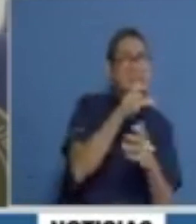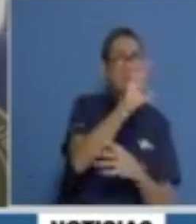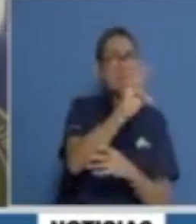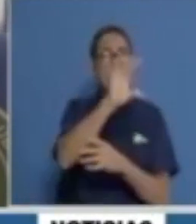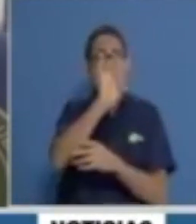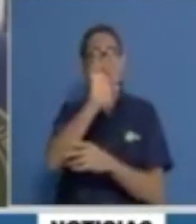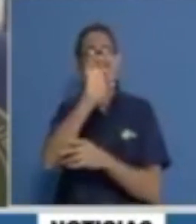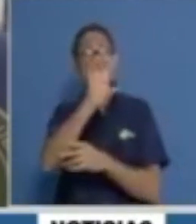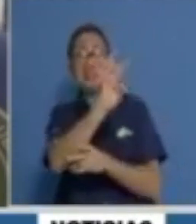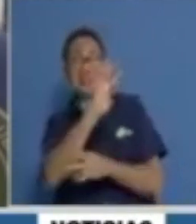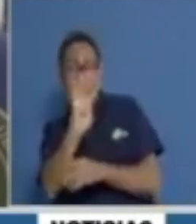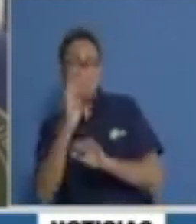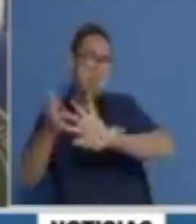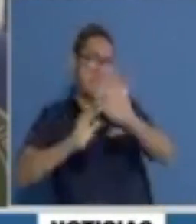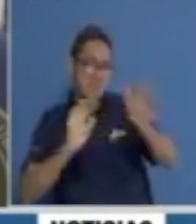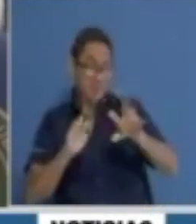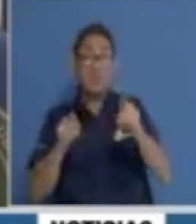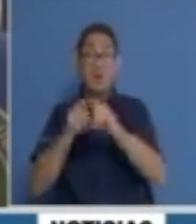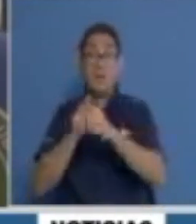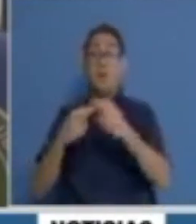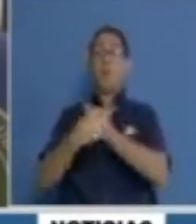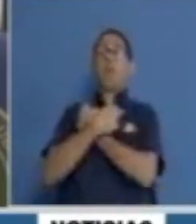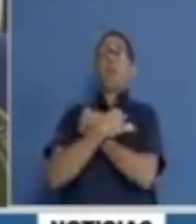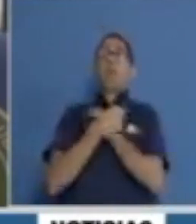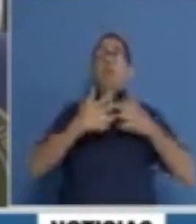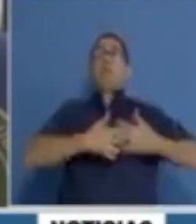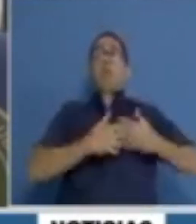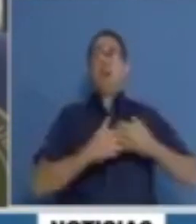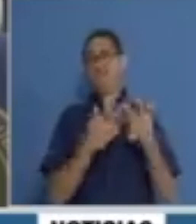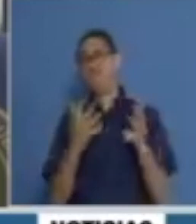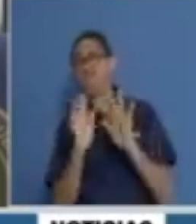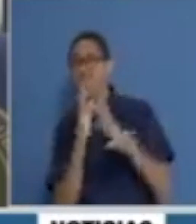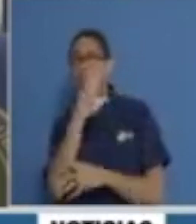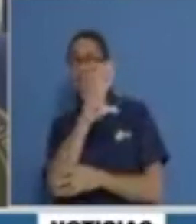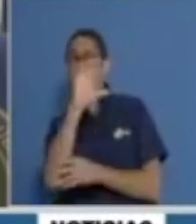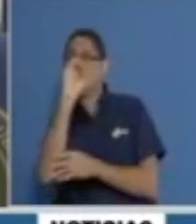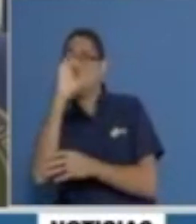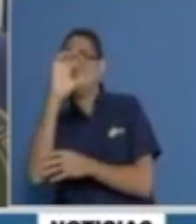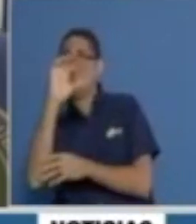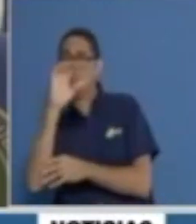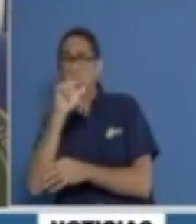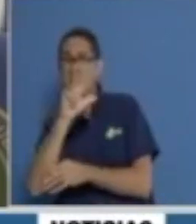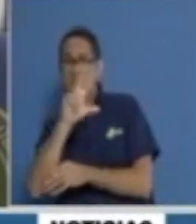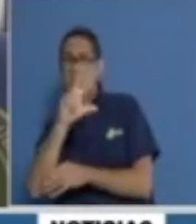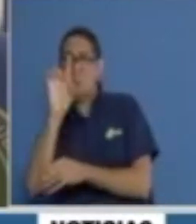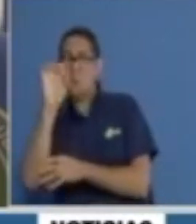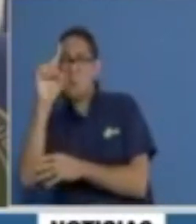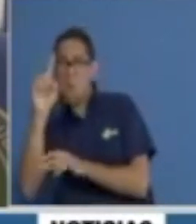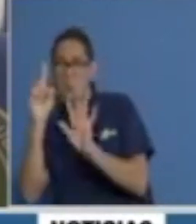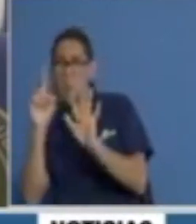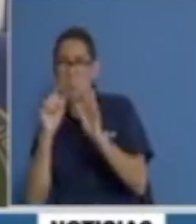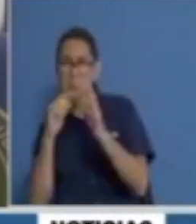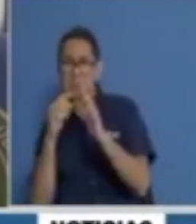2.764, mientras que en la unidad de cuidado intensivo estaba entre 151 y 987. Eso